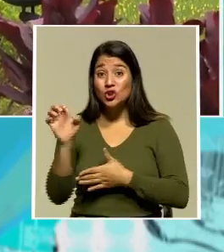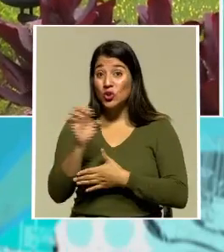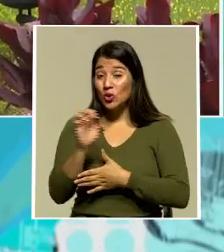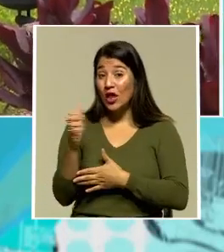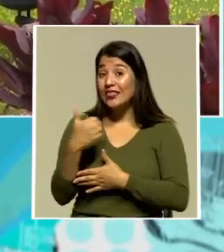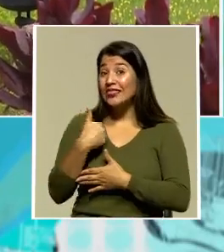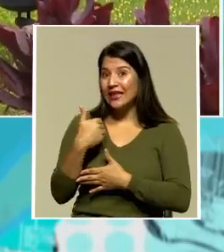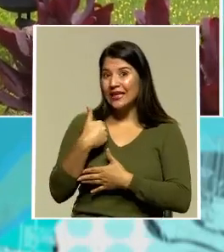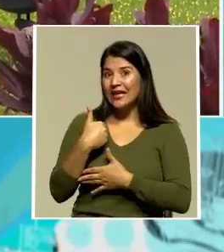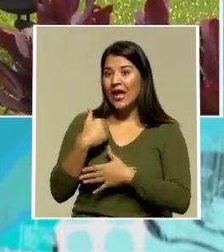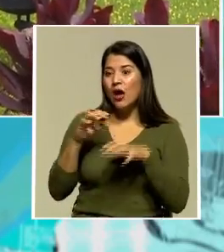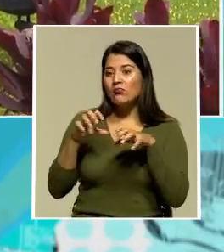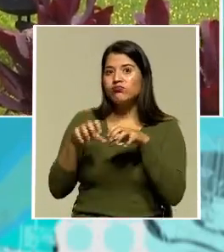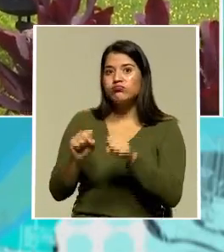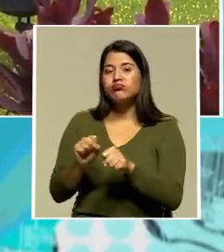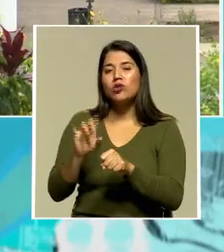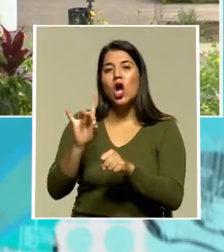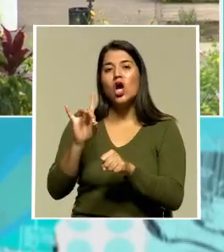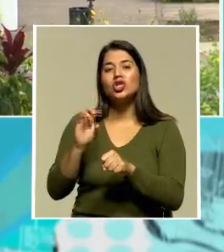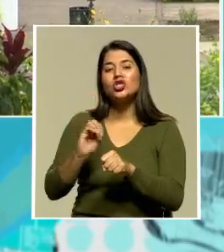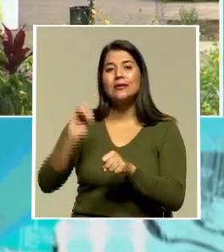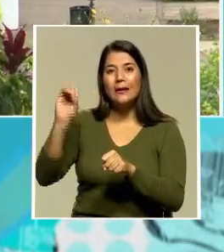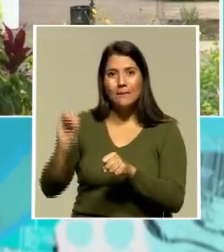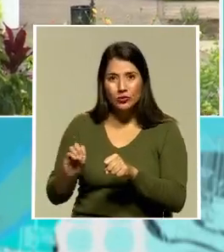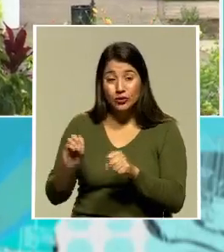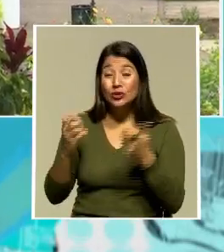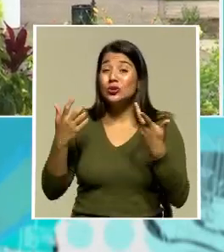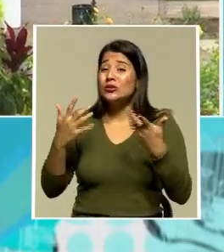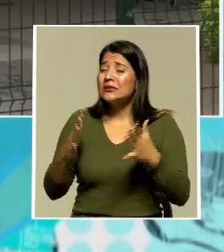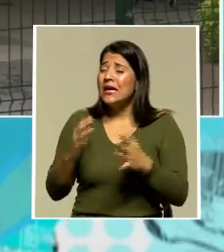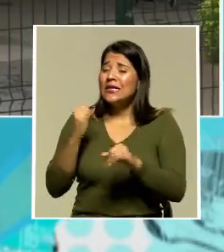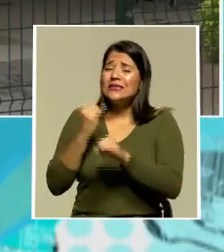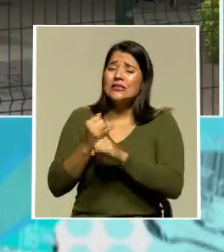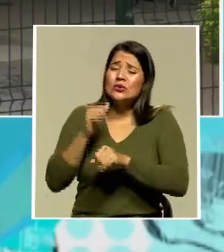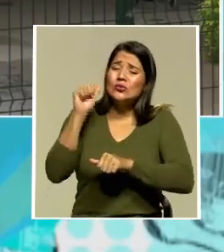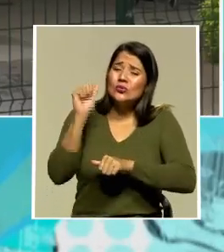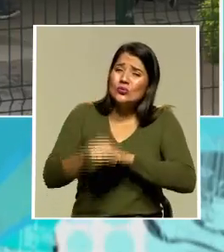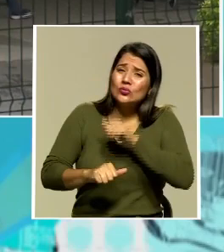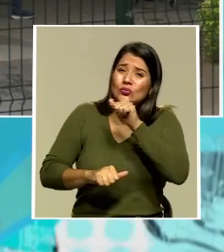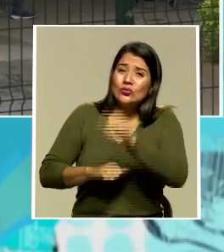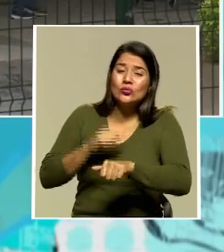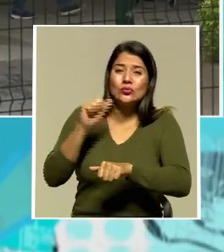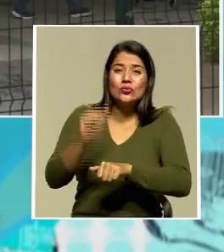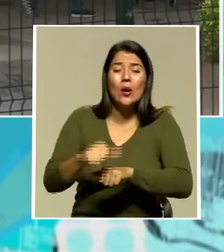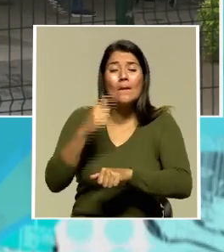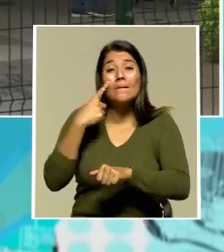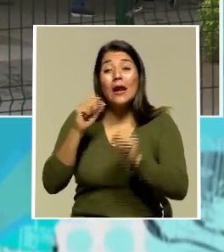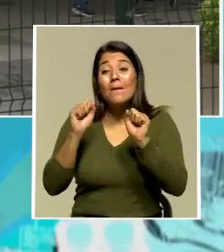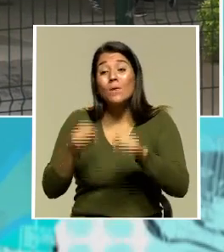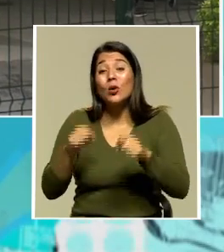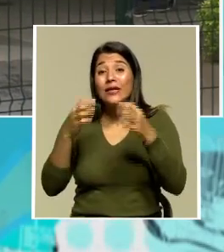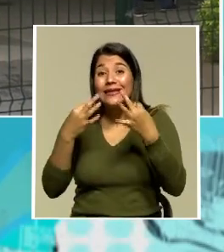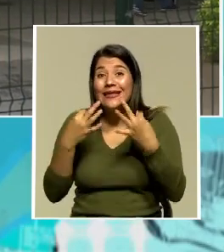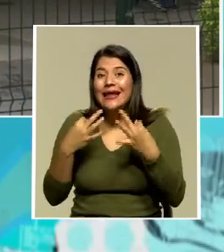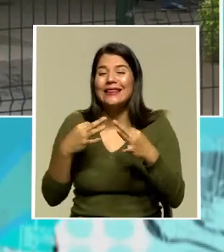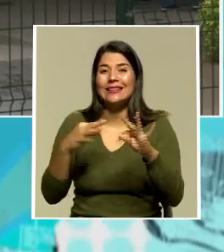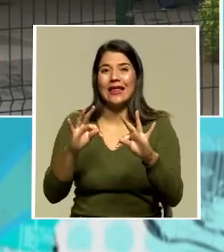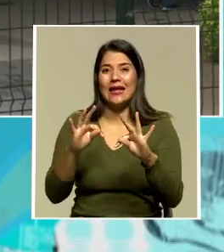80% de su capacidad. La institución ha hecho esfuerzos impresionantes por tratar de movilizar